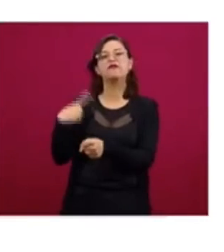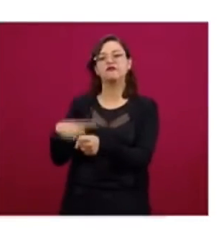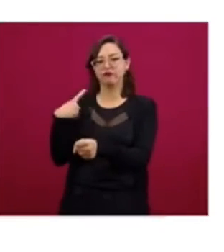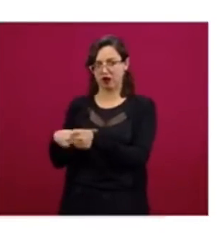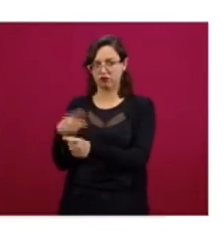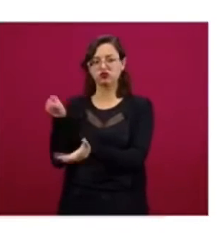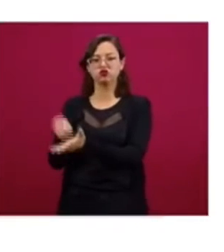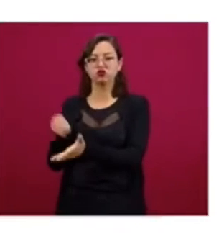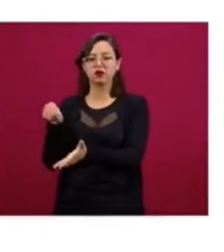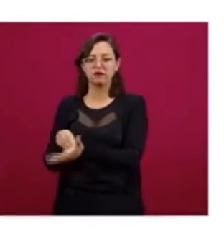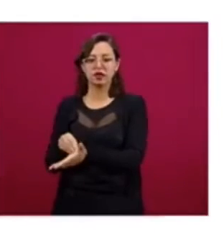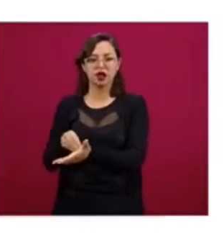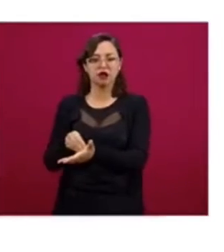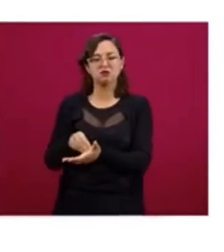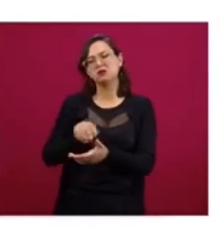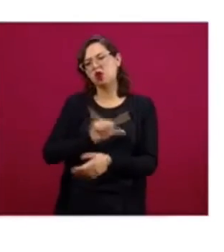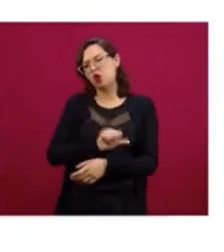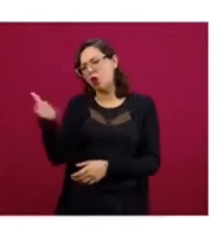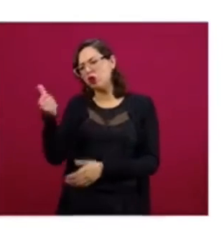pandemia?